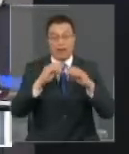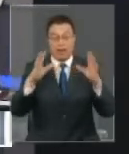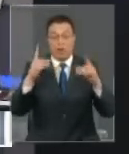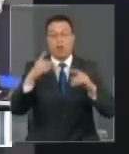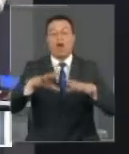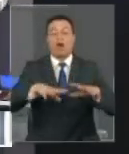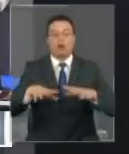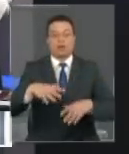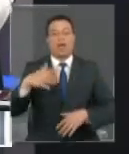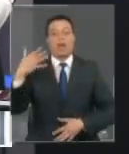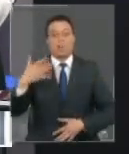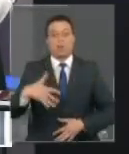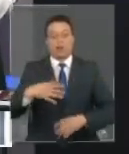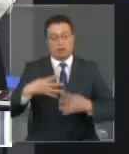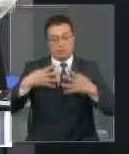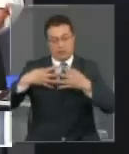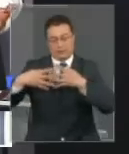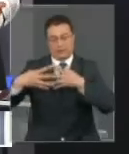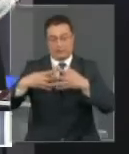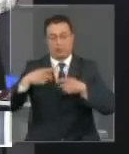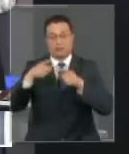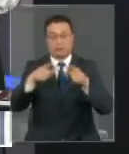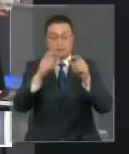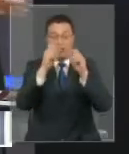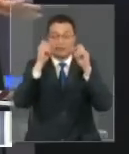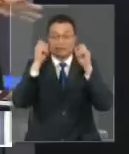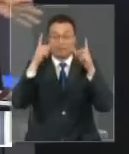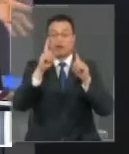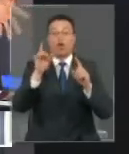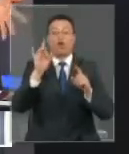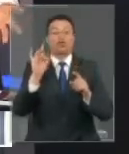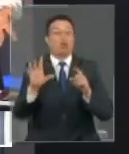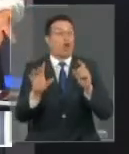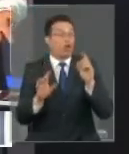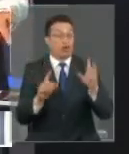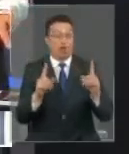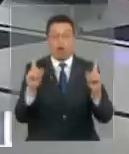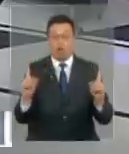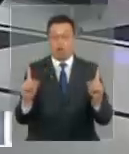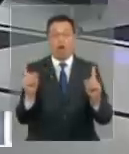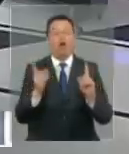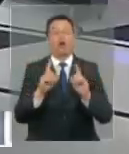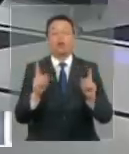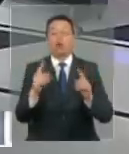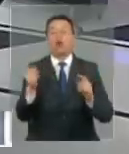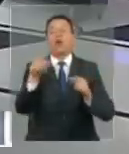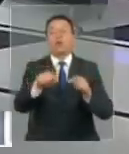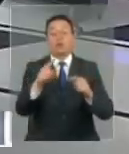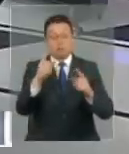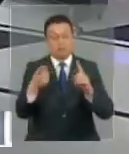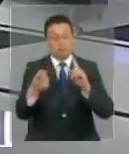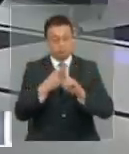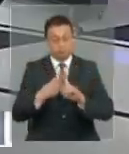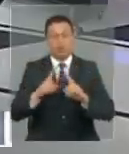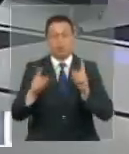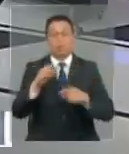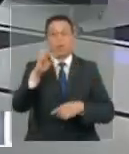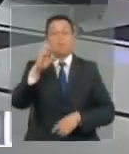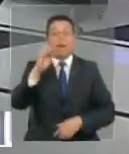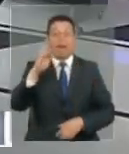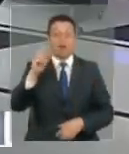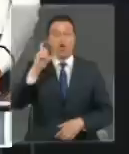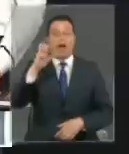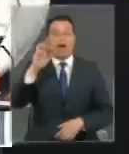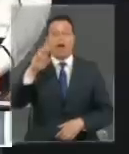que nos parece relevante por transparencia. Ustedes sabrán, no son solo ellos dos los candidatos que están disputando el sillón edilicio. Está don Pablo